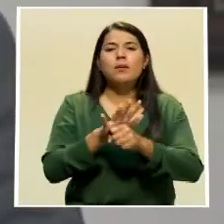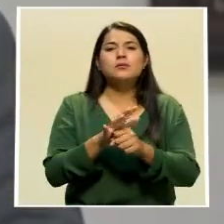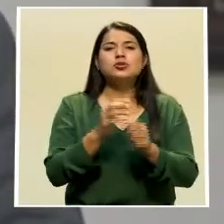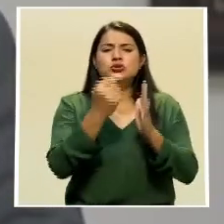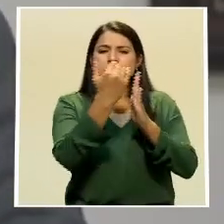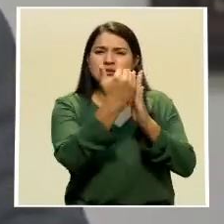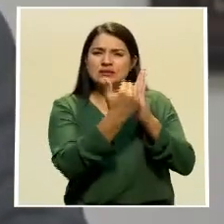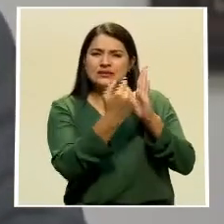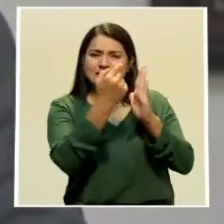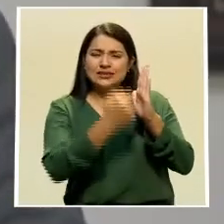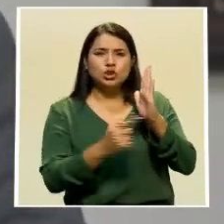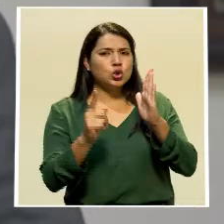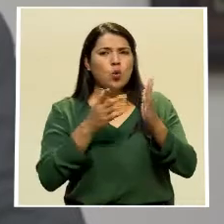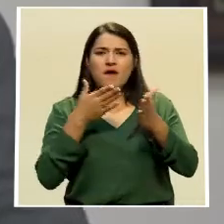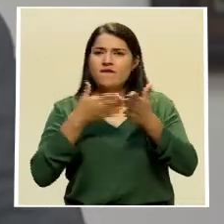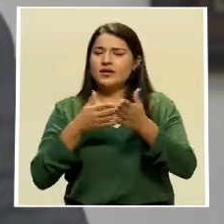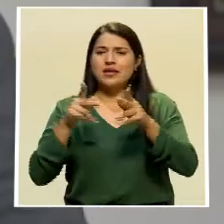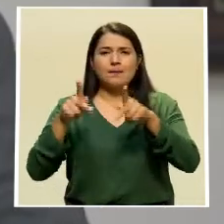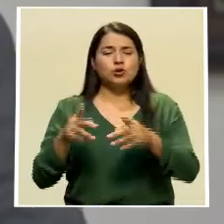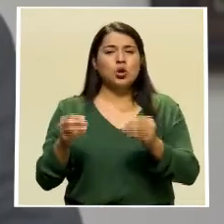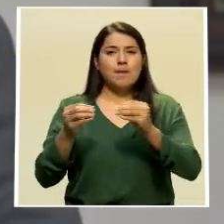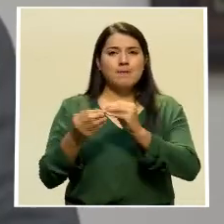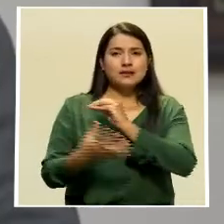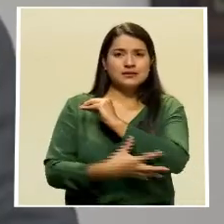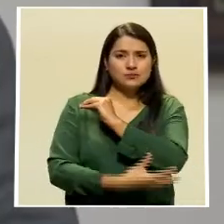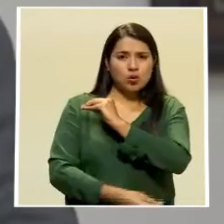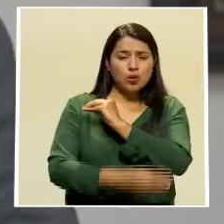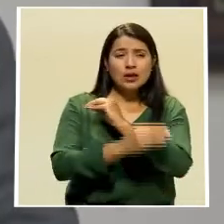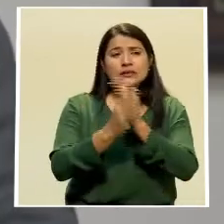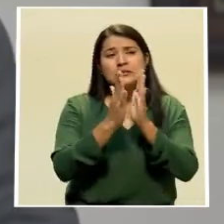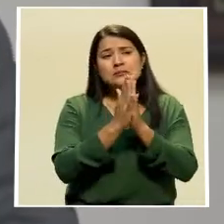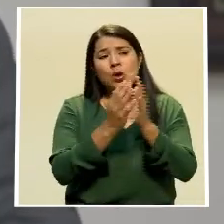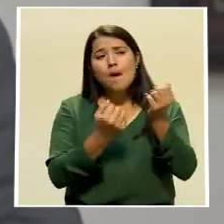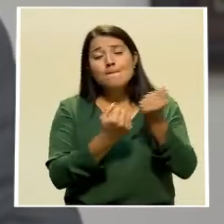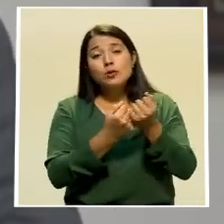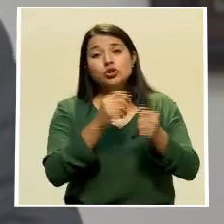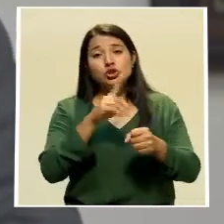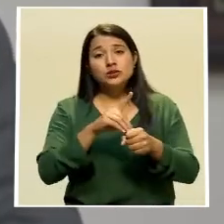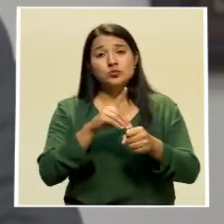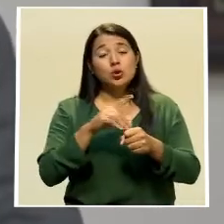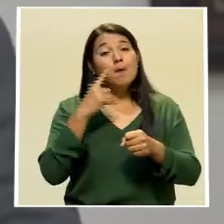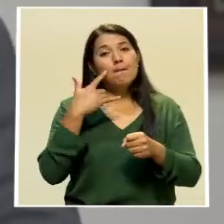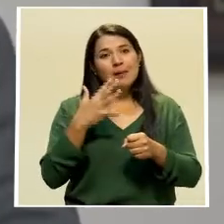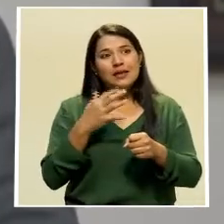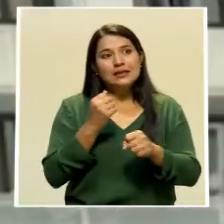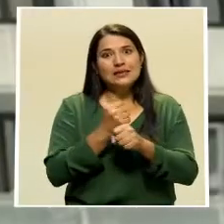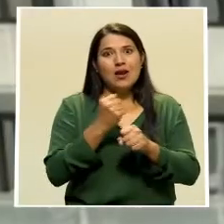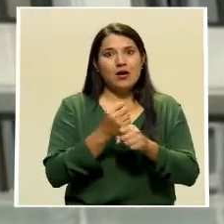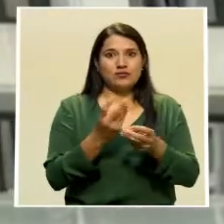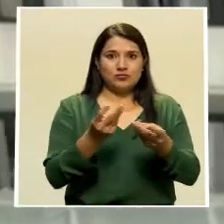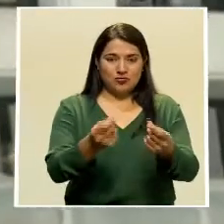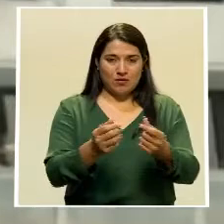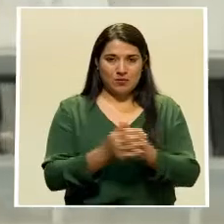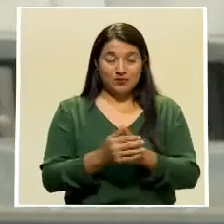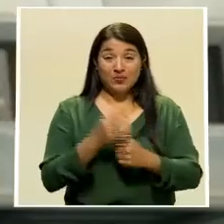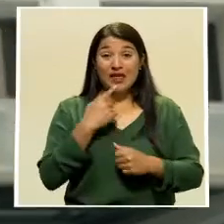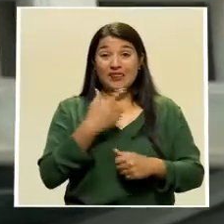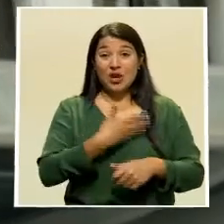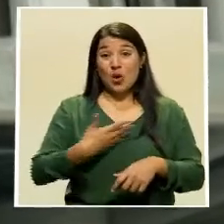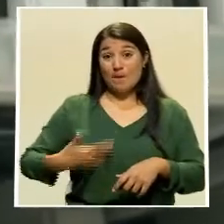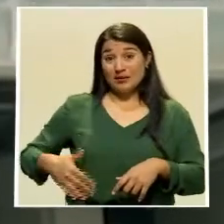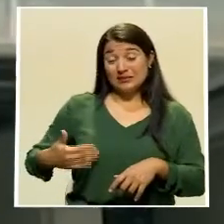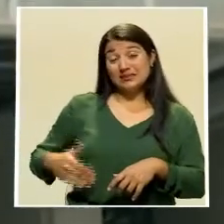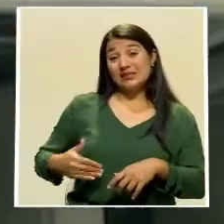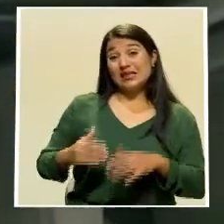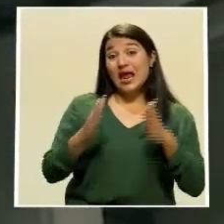no afecten a los más pobres y pidió el apoyo a los diputados para que actúen con premura. Alvarado dijo que el plan que presentará